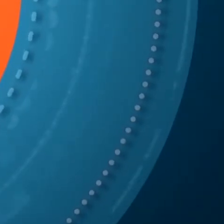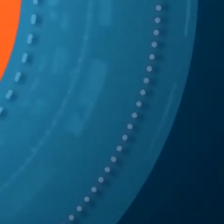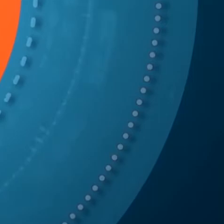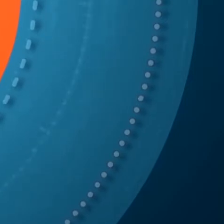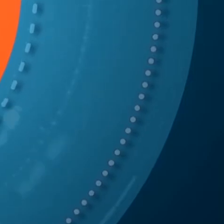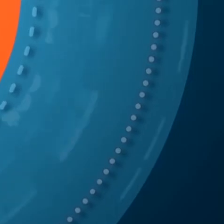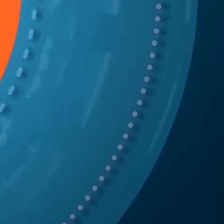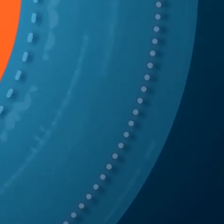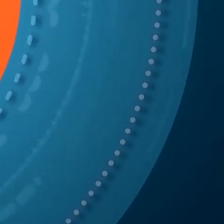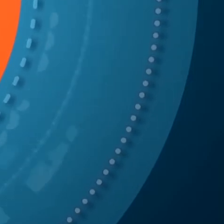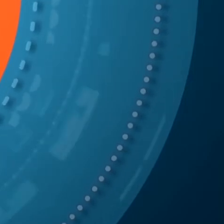¡Gracias!